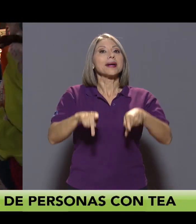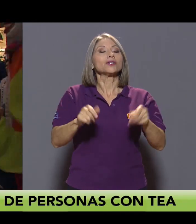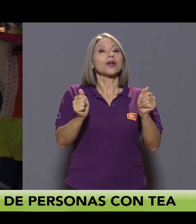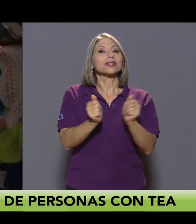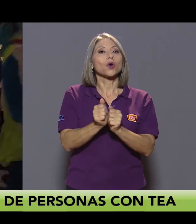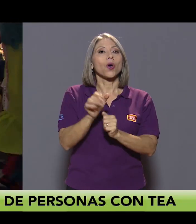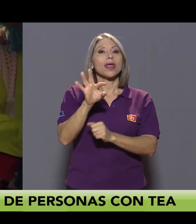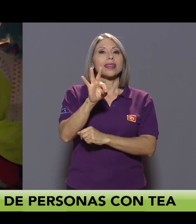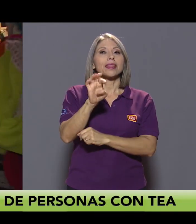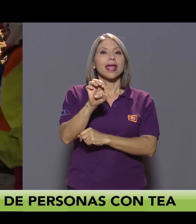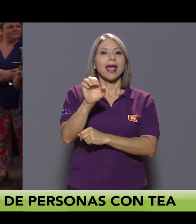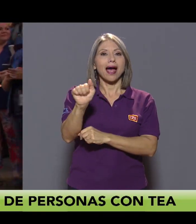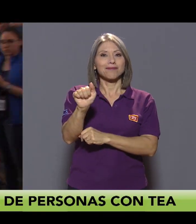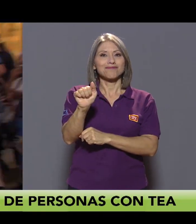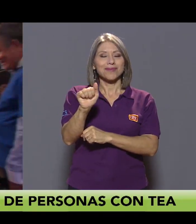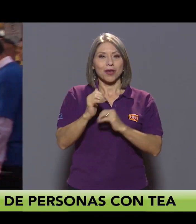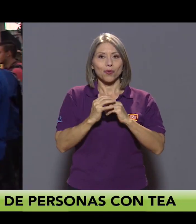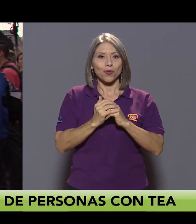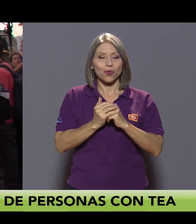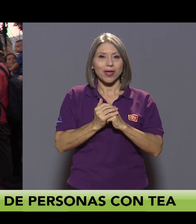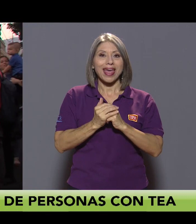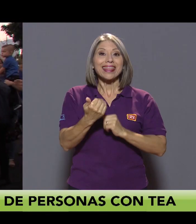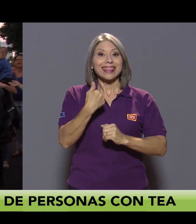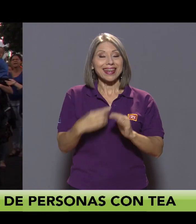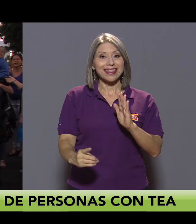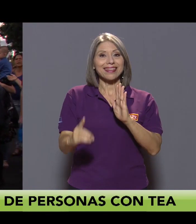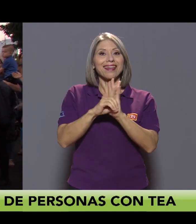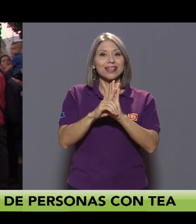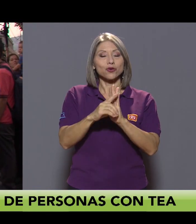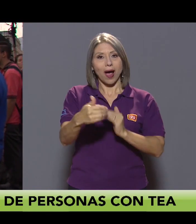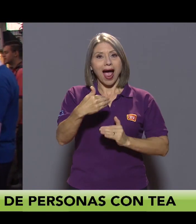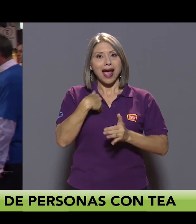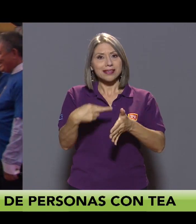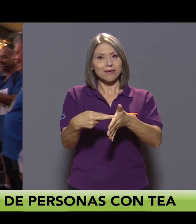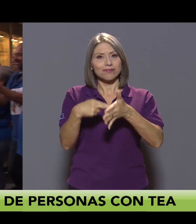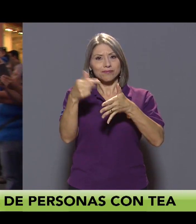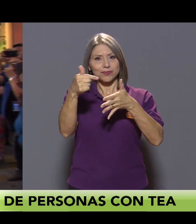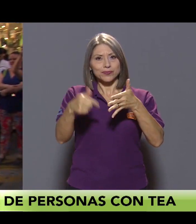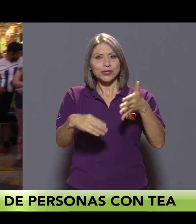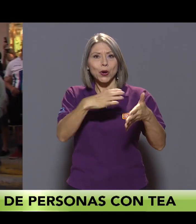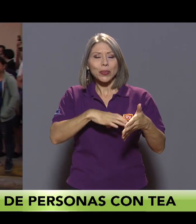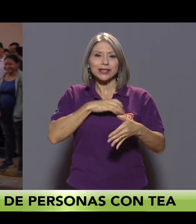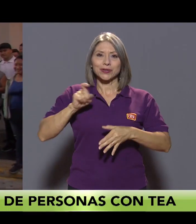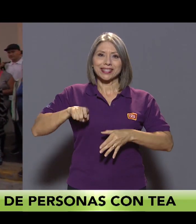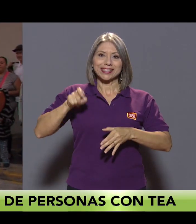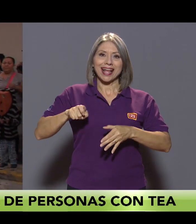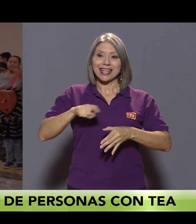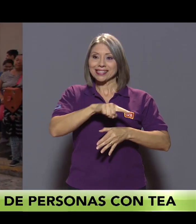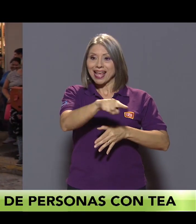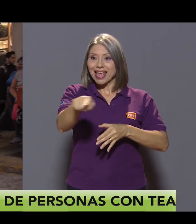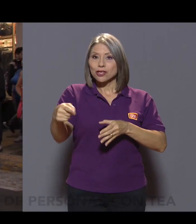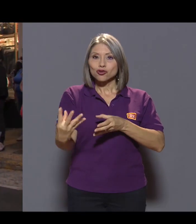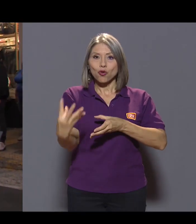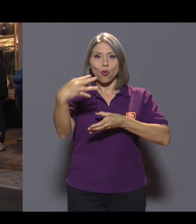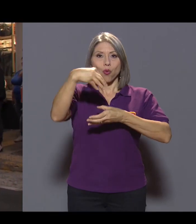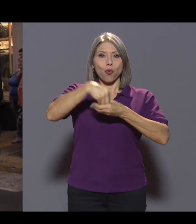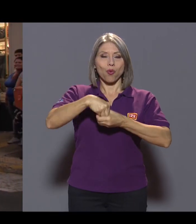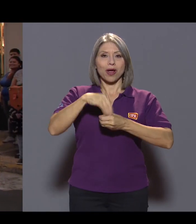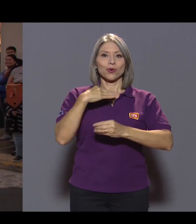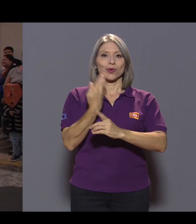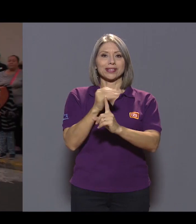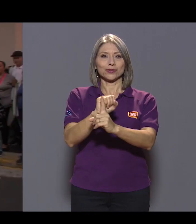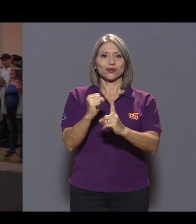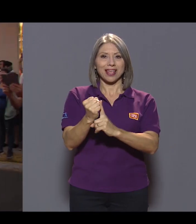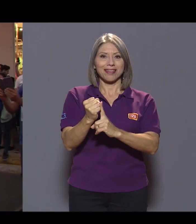trastorno del espectro autista, TEA, tienen el derecho de que existan las condiciones necesarias para ser incluidas en nuestra sociedad.